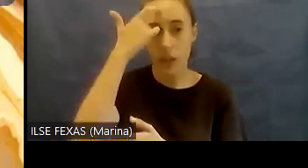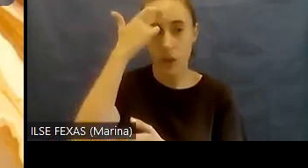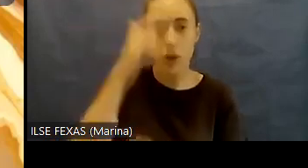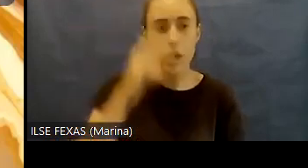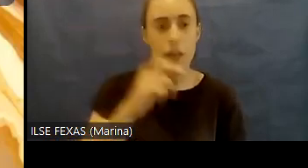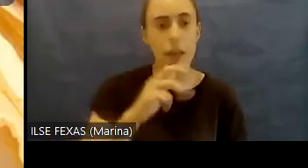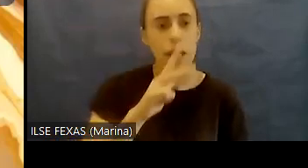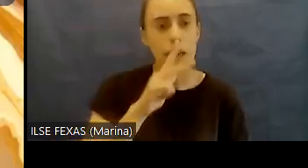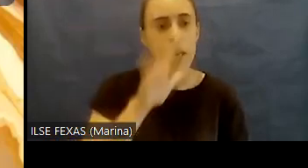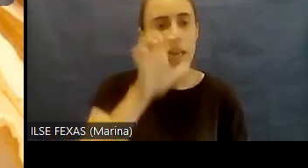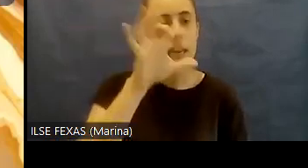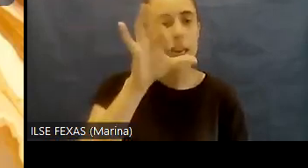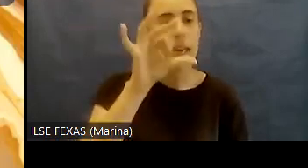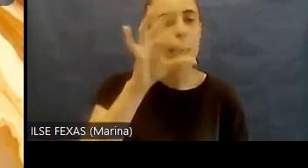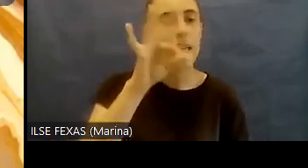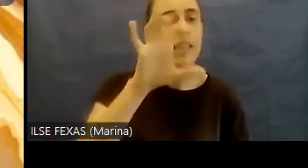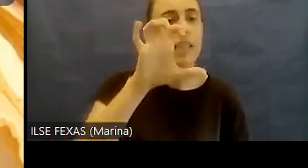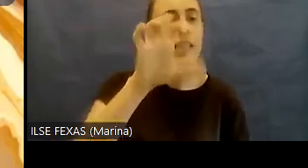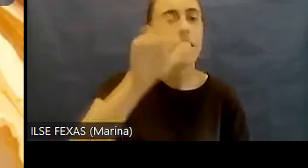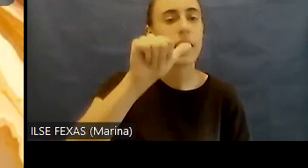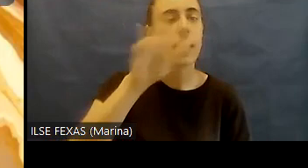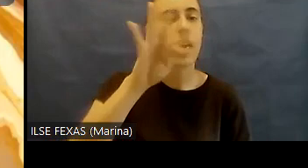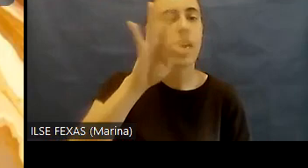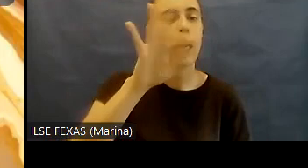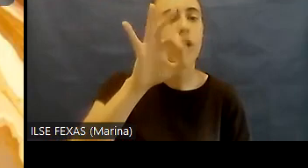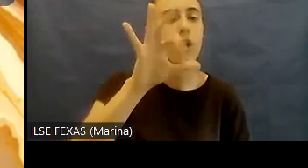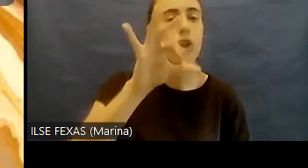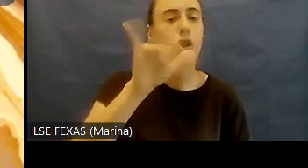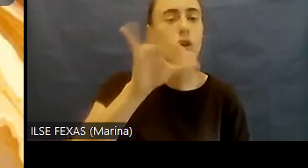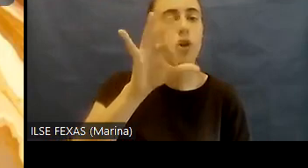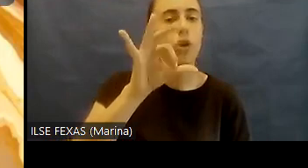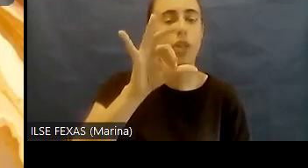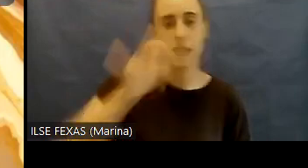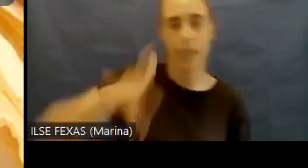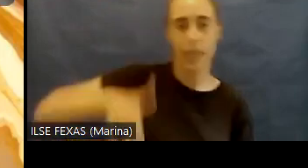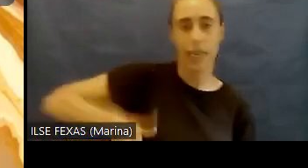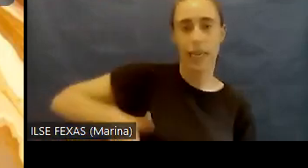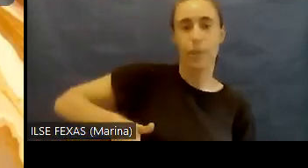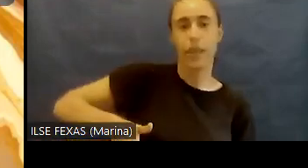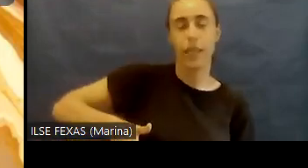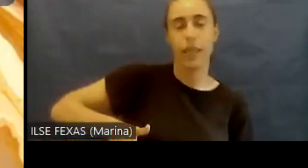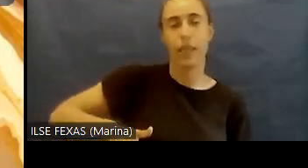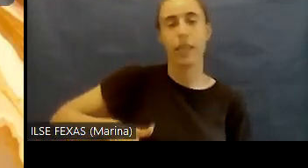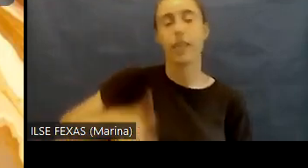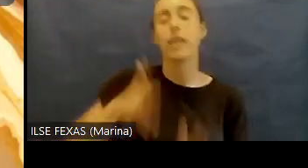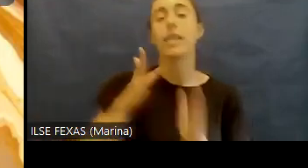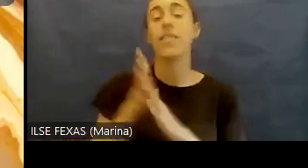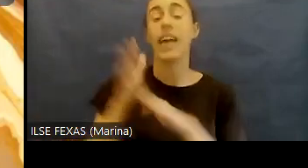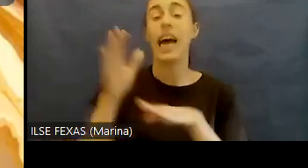aquí, el concepto de esteatosis hepática sería presencia de